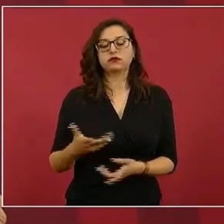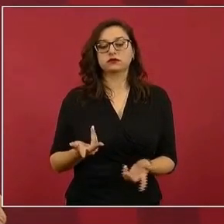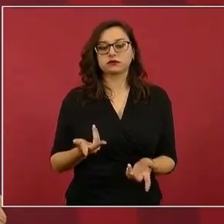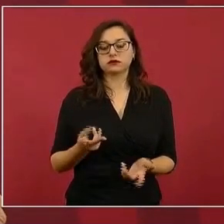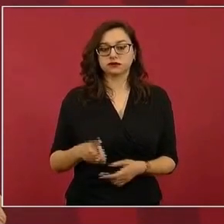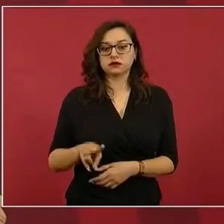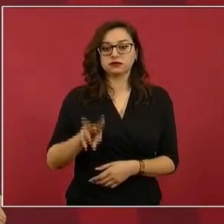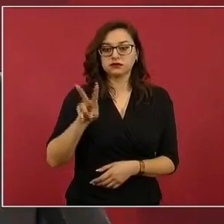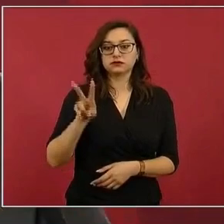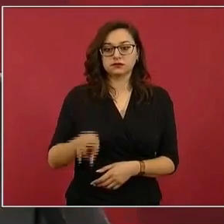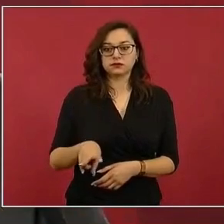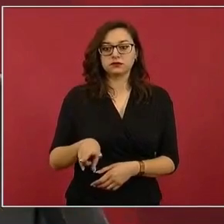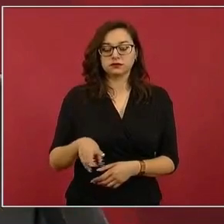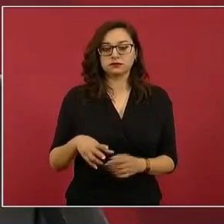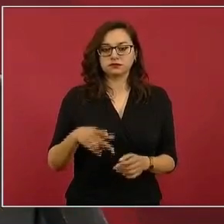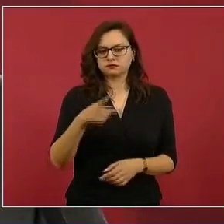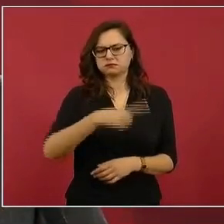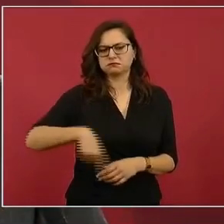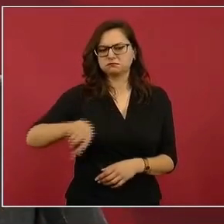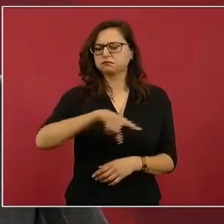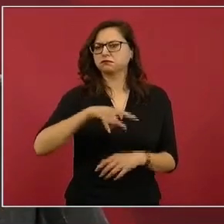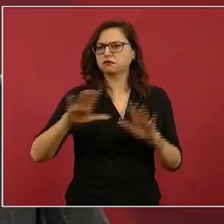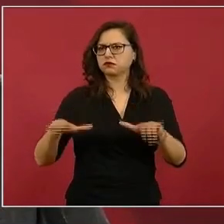intelectuales orgánicos.